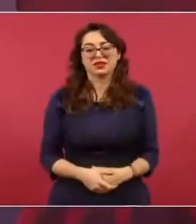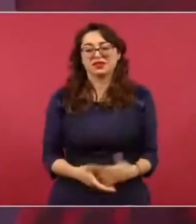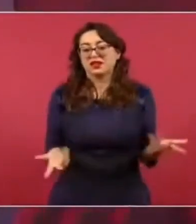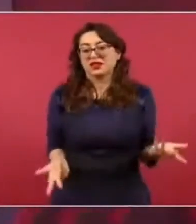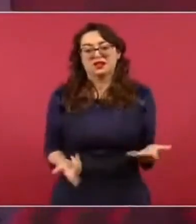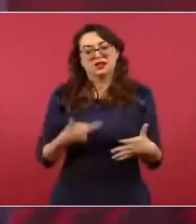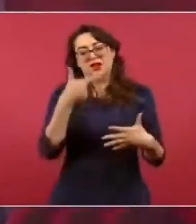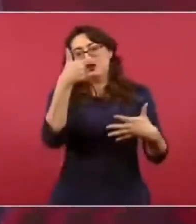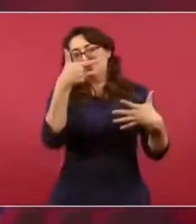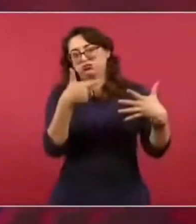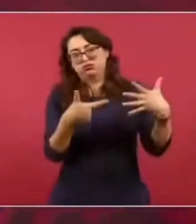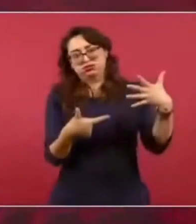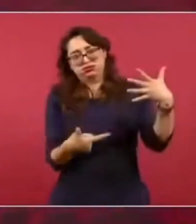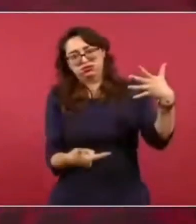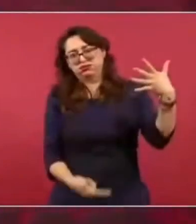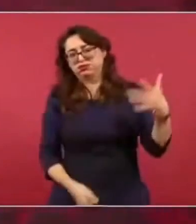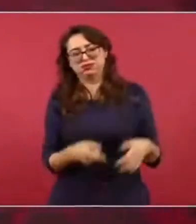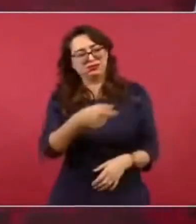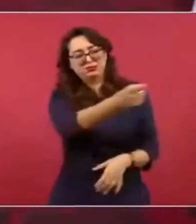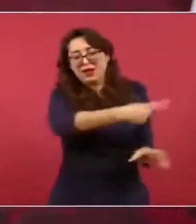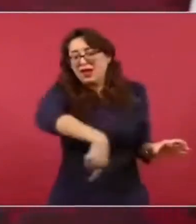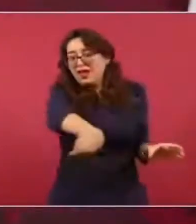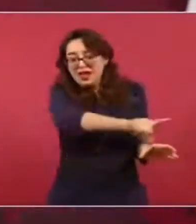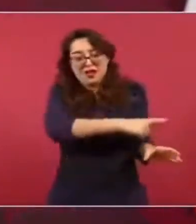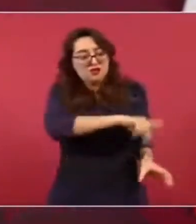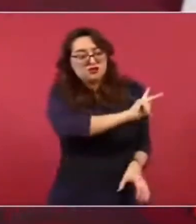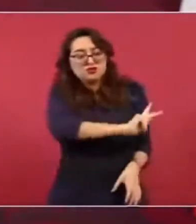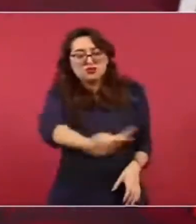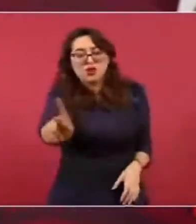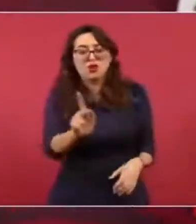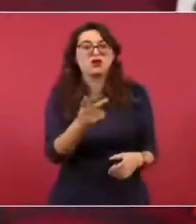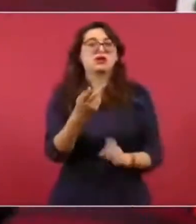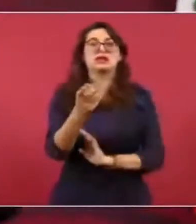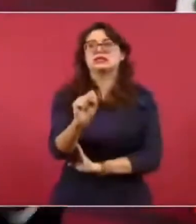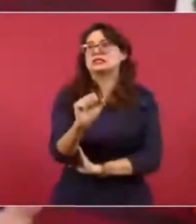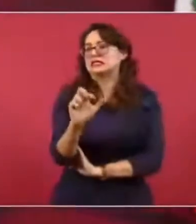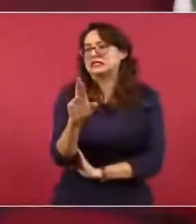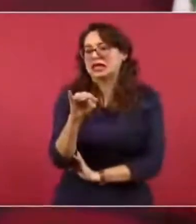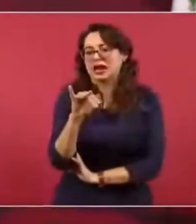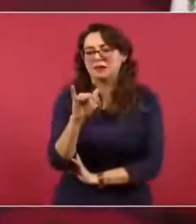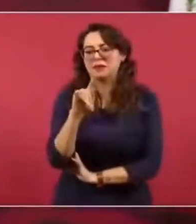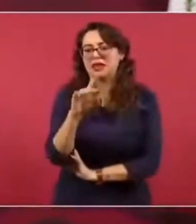Sarmiento, Lore de Mola, etcétera, etcétera, etcétera, todos.